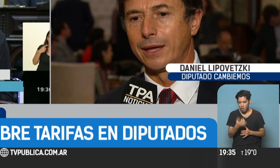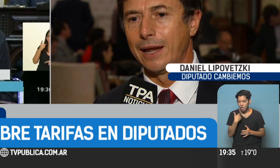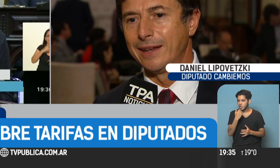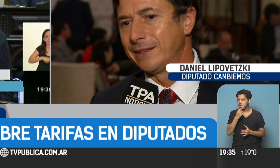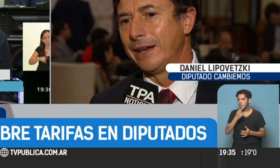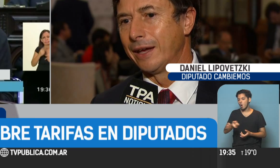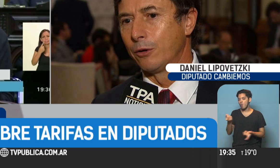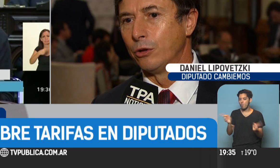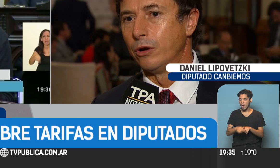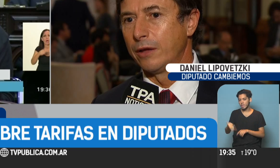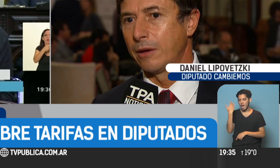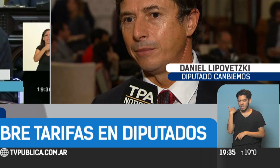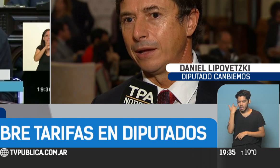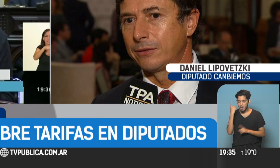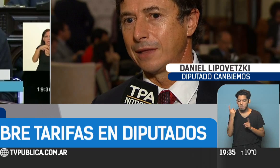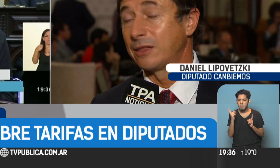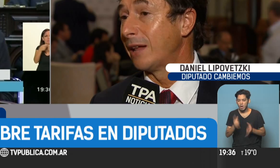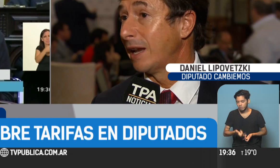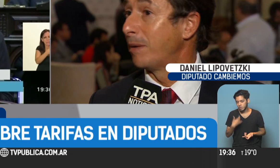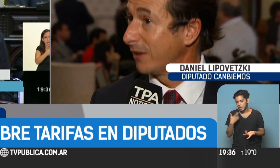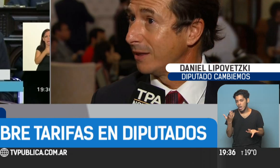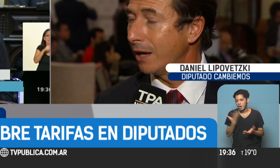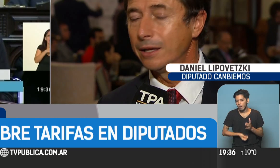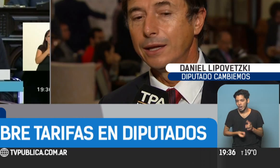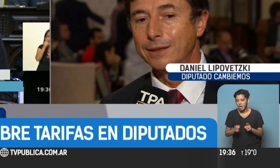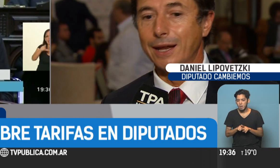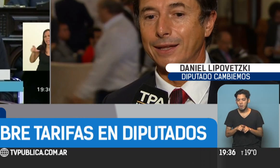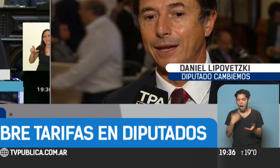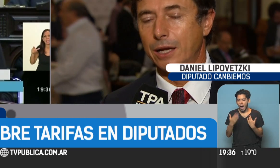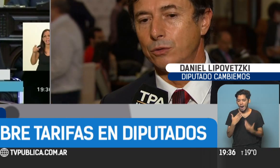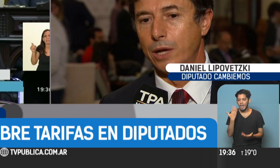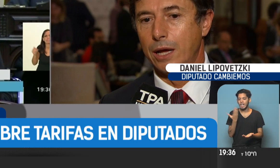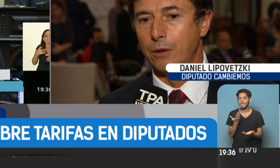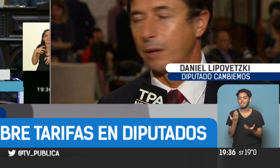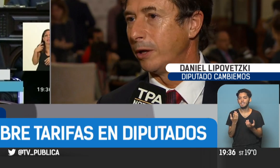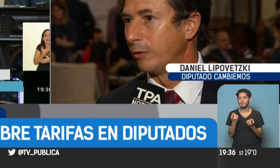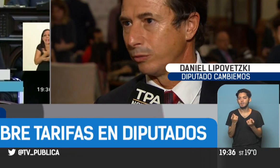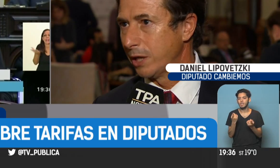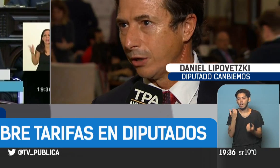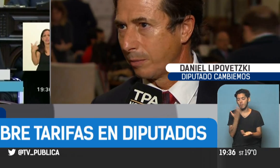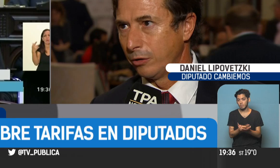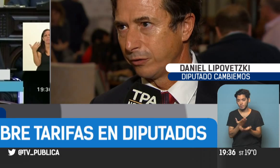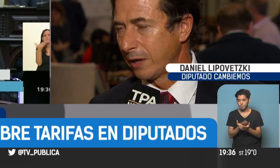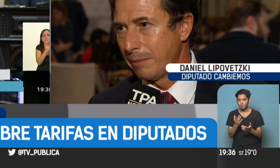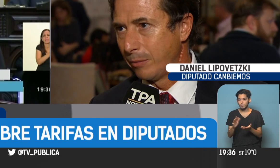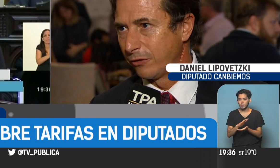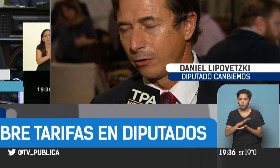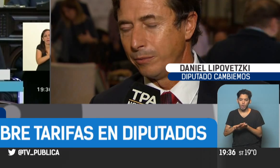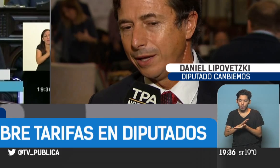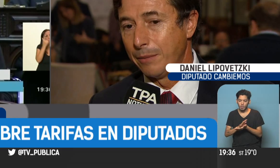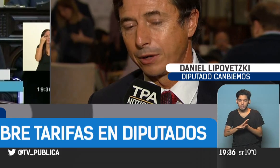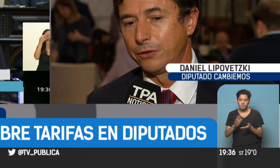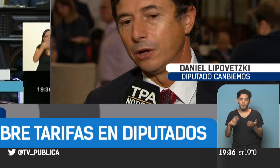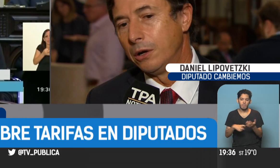punto de vista de que las leyes tiene que, cuando uno las trate, las presenta, tiene que tener un respaldo presupuestario, un respaldo fiscal para poder